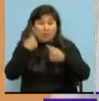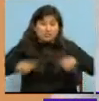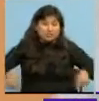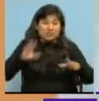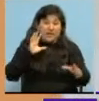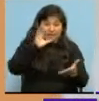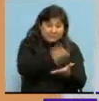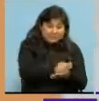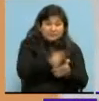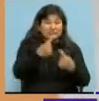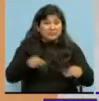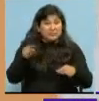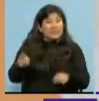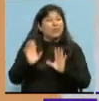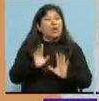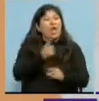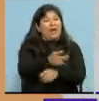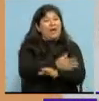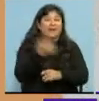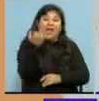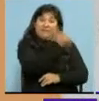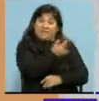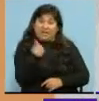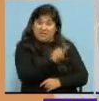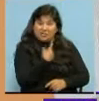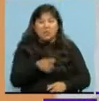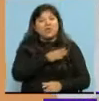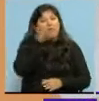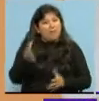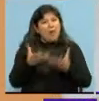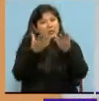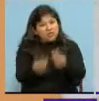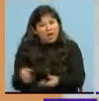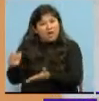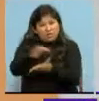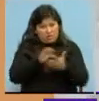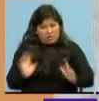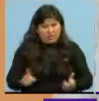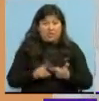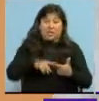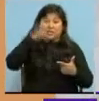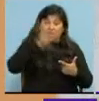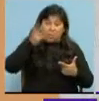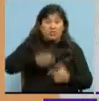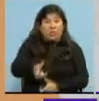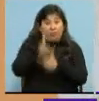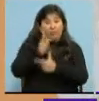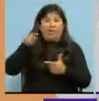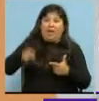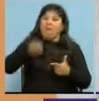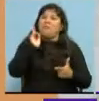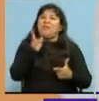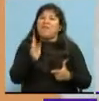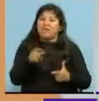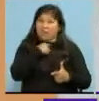está prohibida en la provincia de jujuy y que no tengan como mascotas animales silvestres que se ha dado